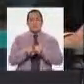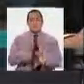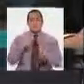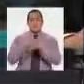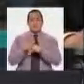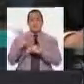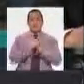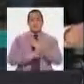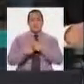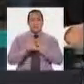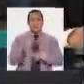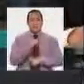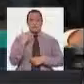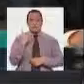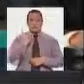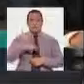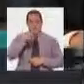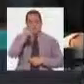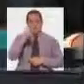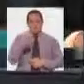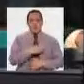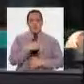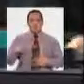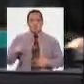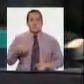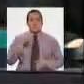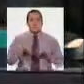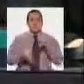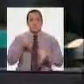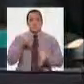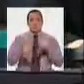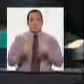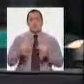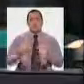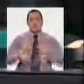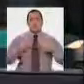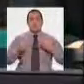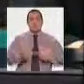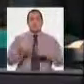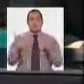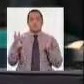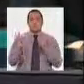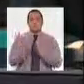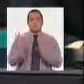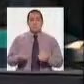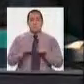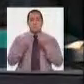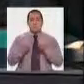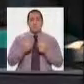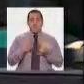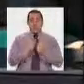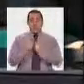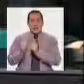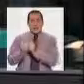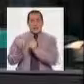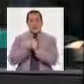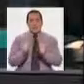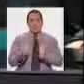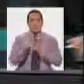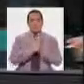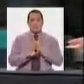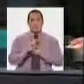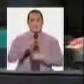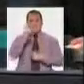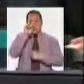de Defensa Jurídica del Estado. El ministro de Justicia puede reunirse para articular la defensa del